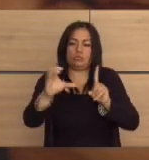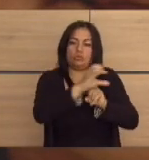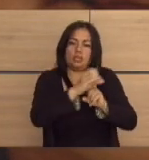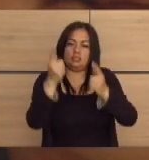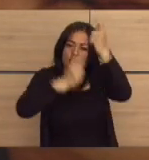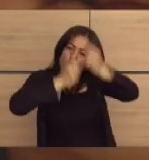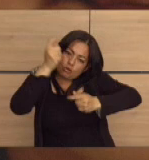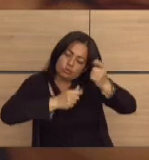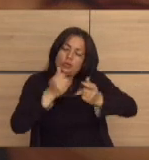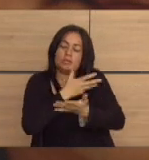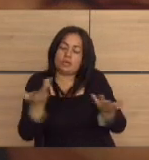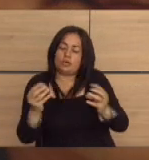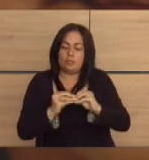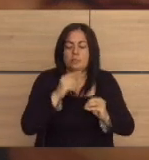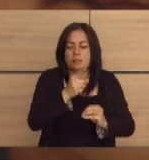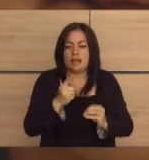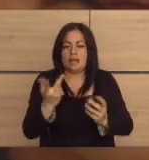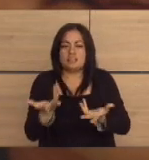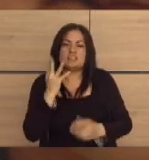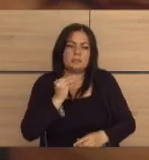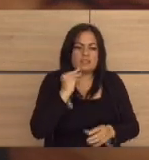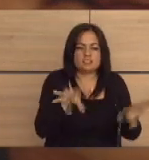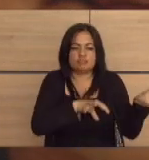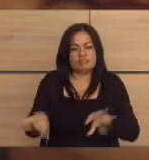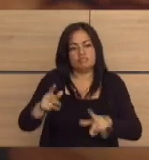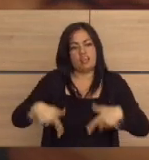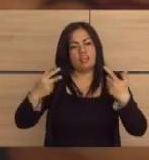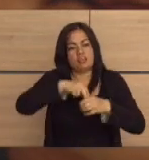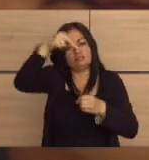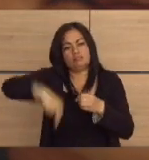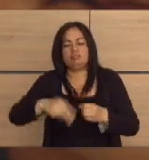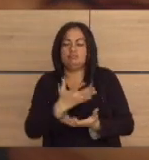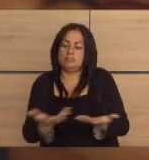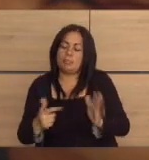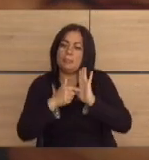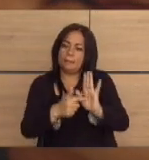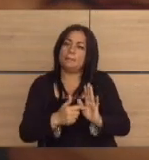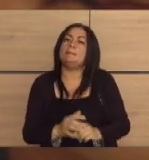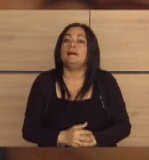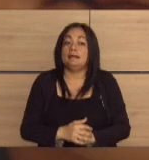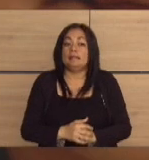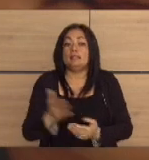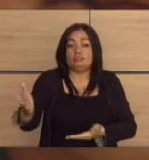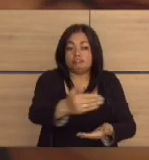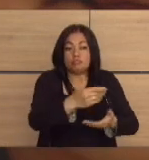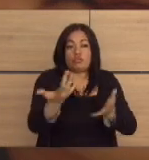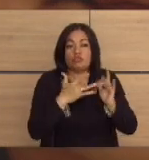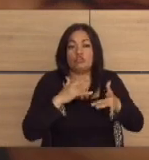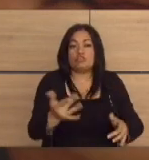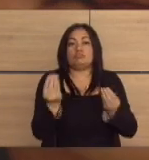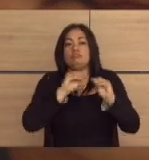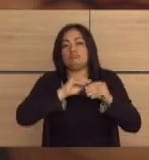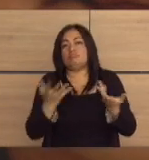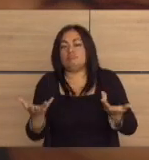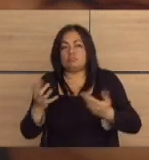económicos, así como la vivencia y el ejercicio de la ciudadanía. Por ello, el Ministerio proveerá todos los recursos, las plataformas, los